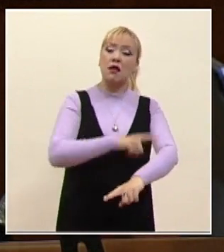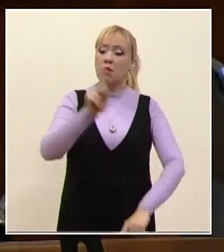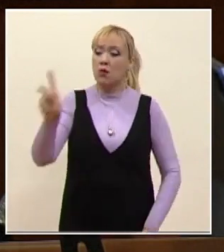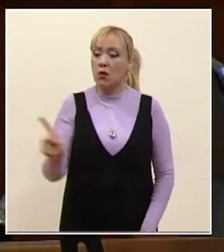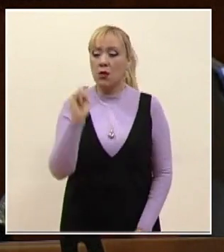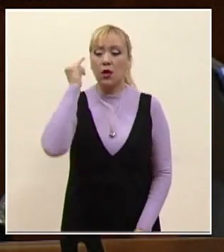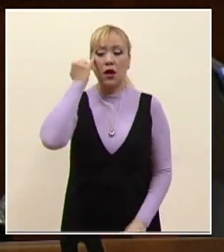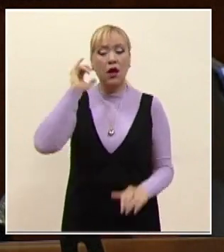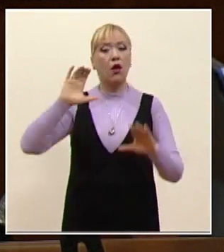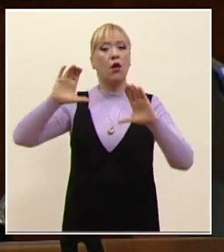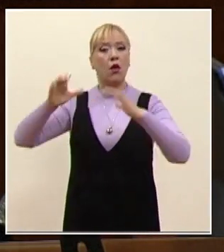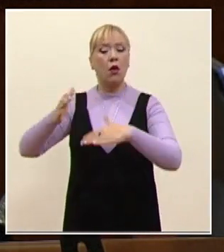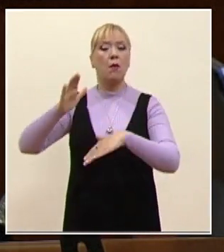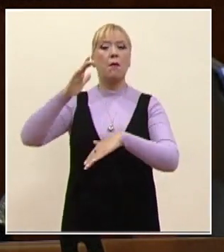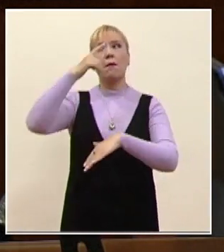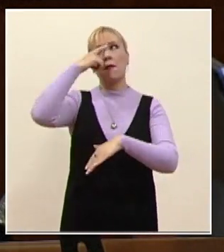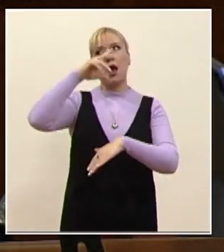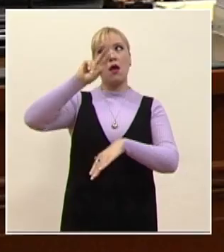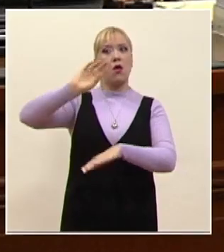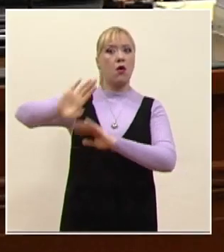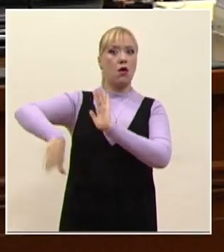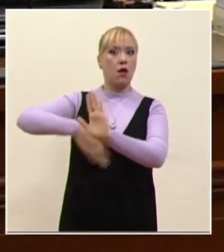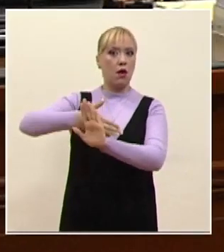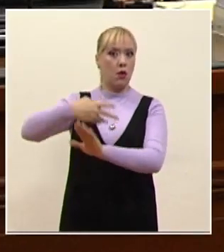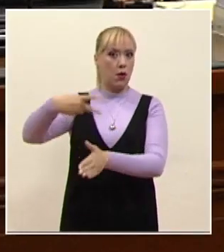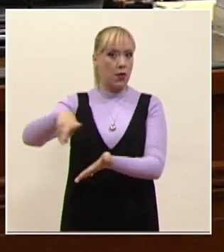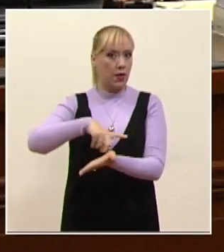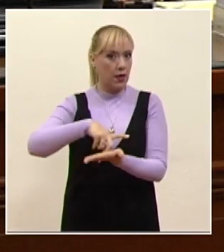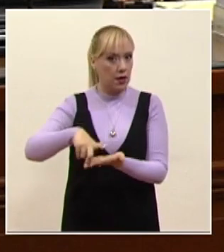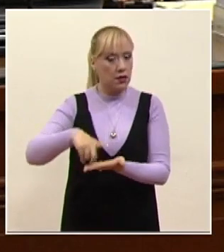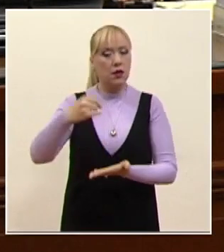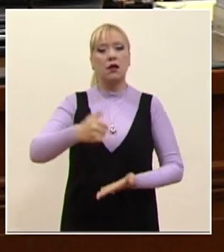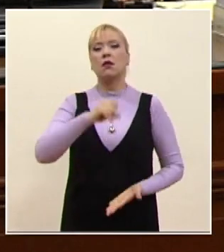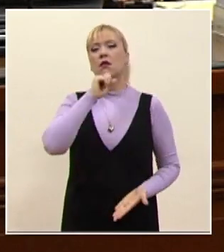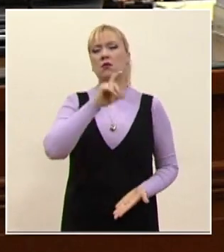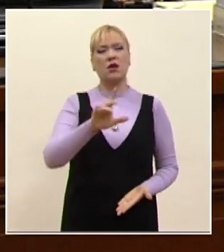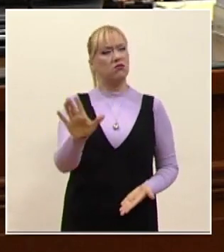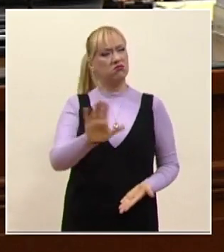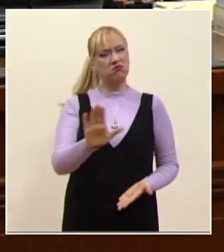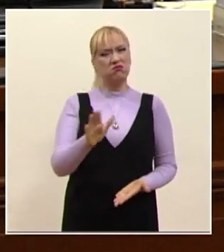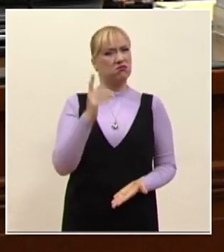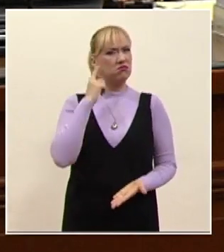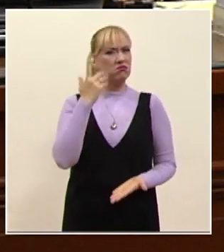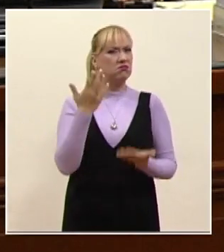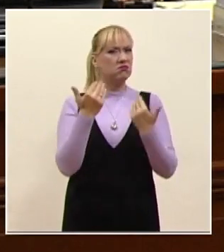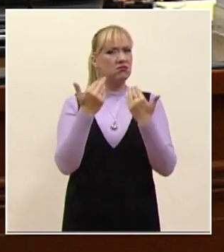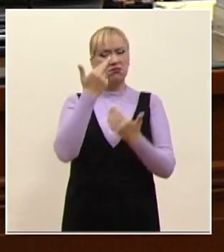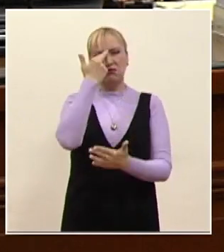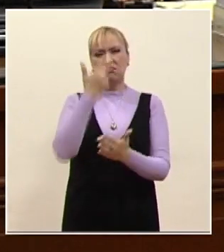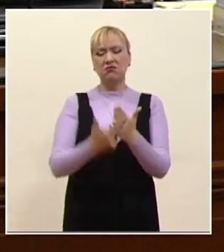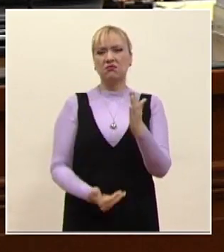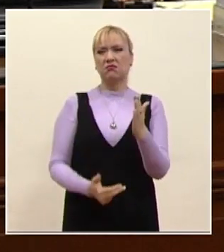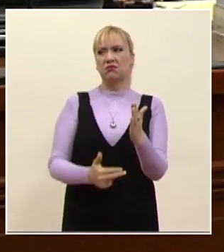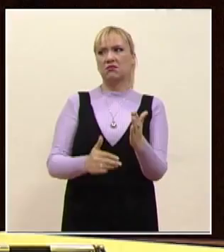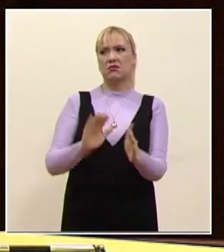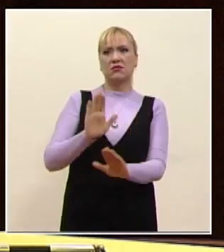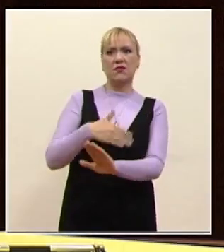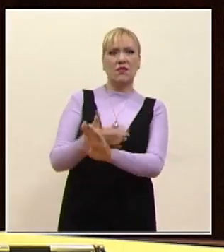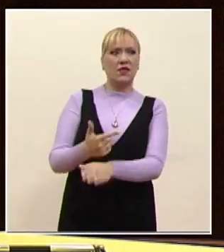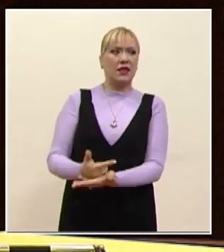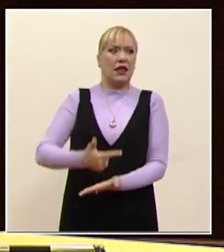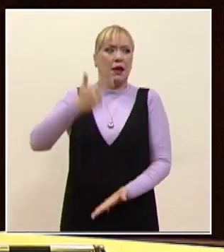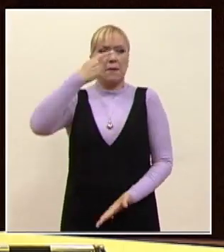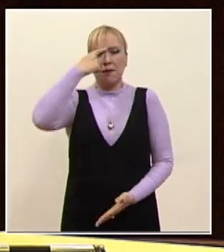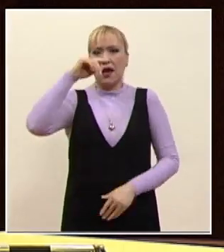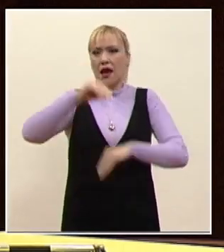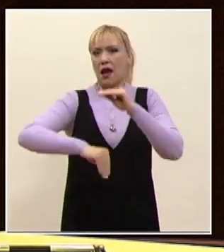indígenas por no haber afectaciones a sus derechos. También rechazó que hubiera violaciones graves al procedimiento